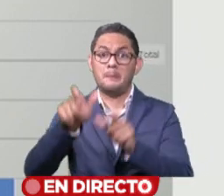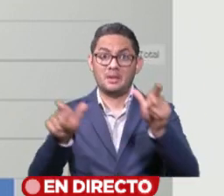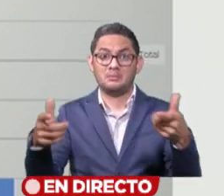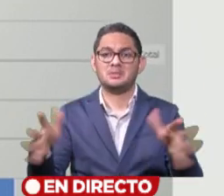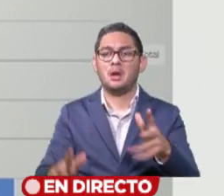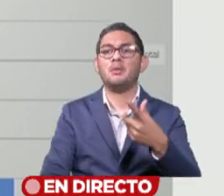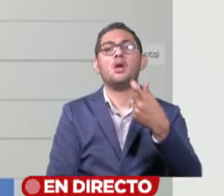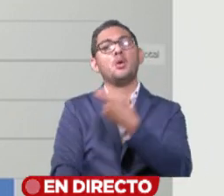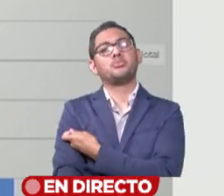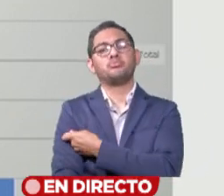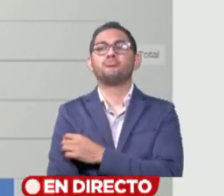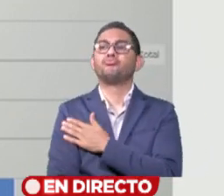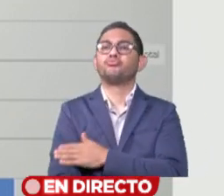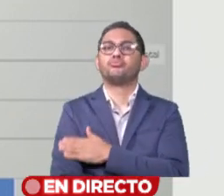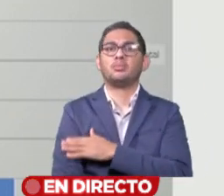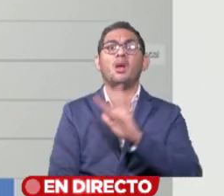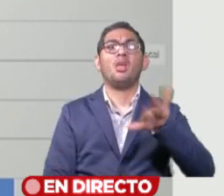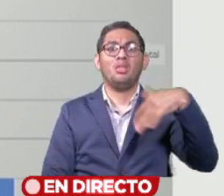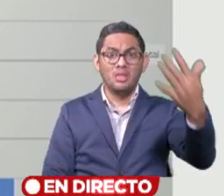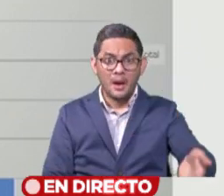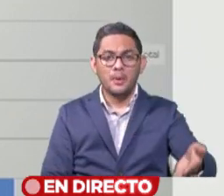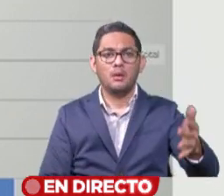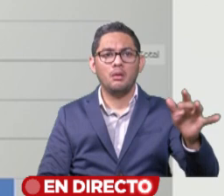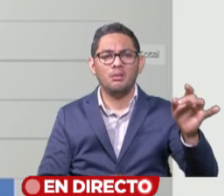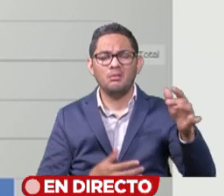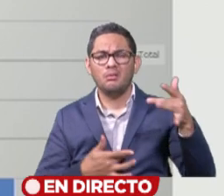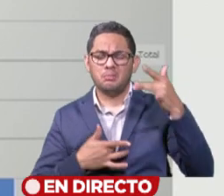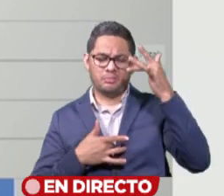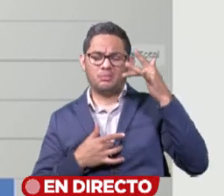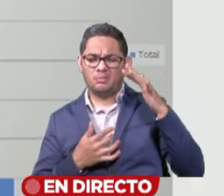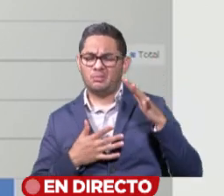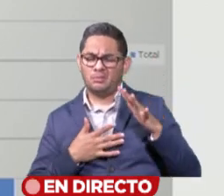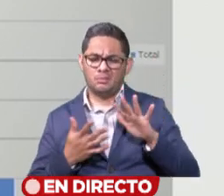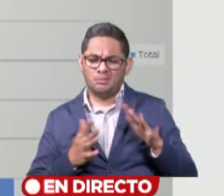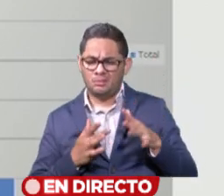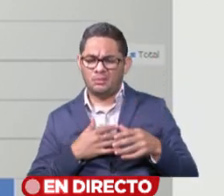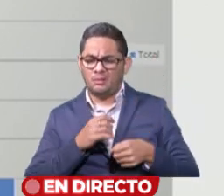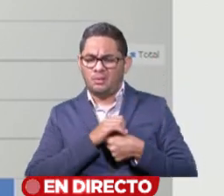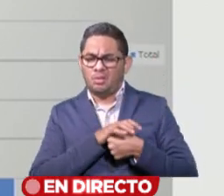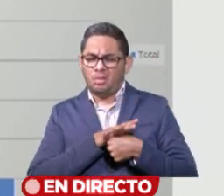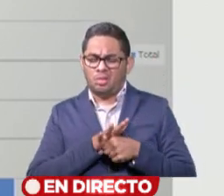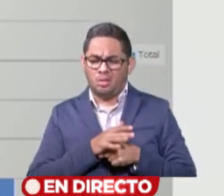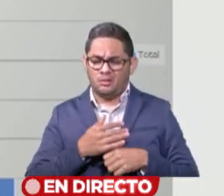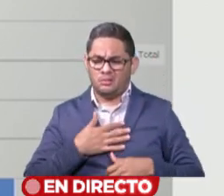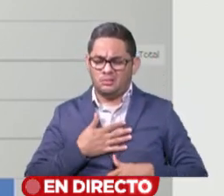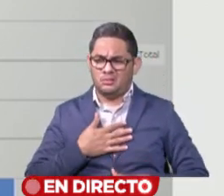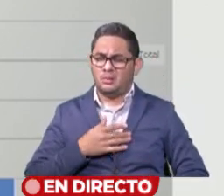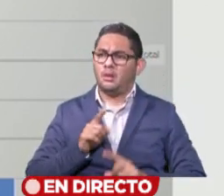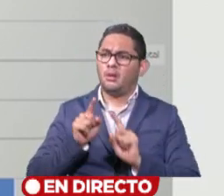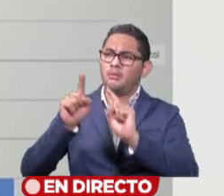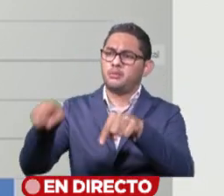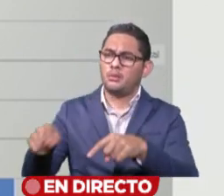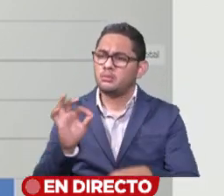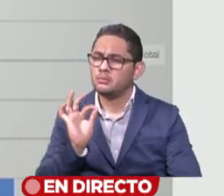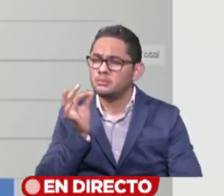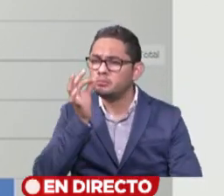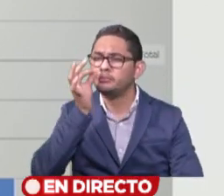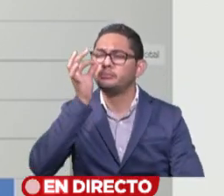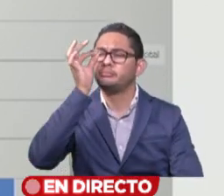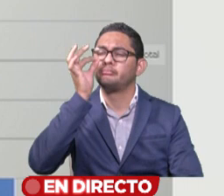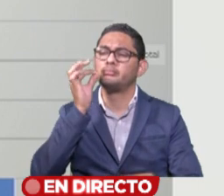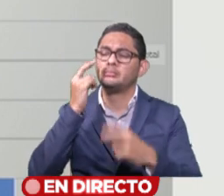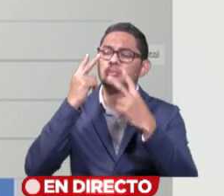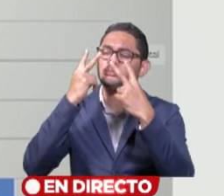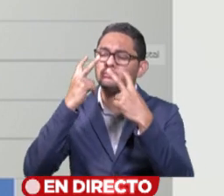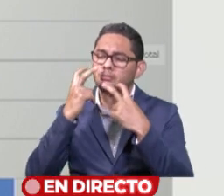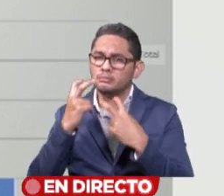fue vacunada y que presentó sintomatología de COVID-19 y que fue al laboratorio clínico a realizarse una prueba de